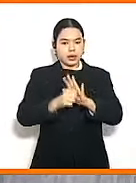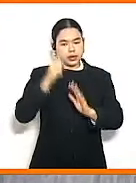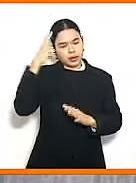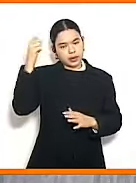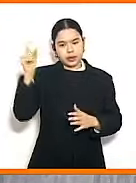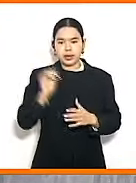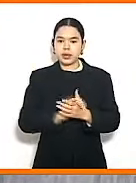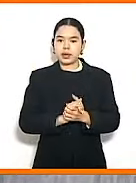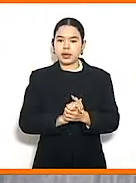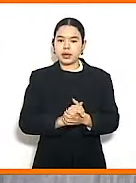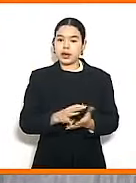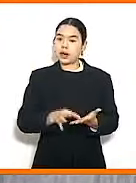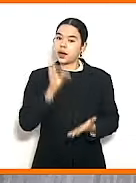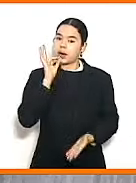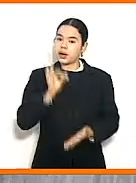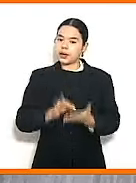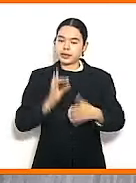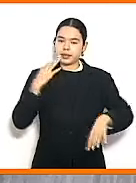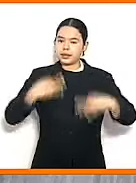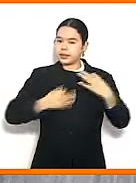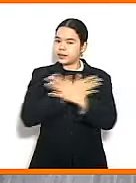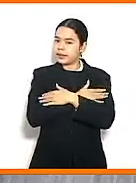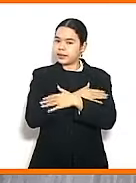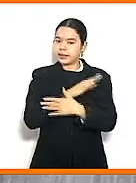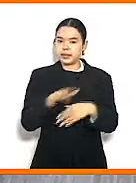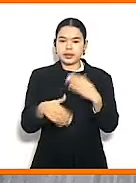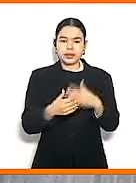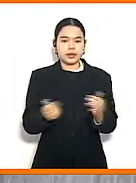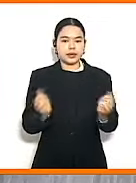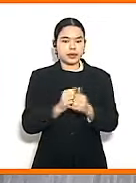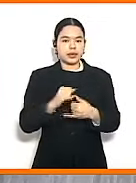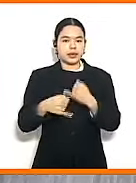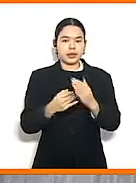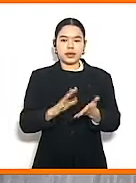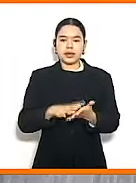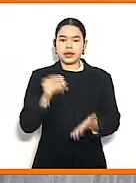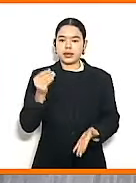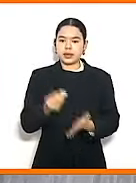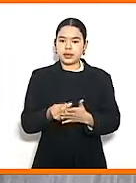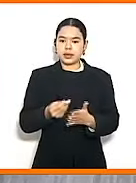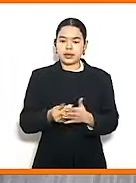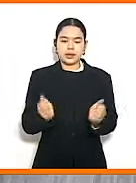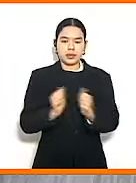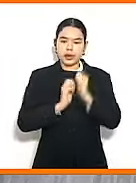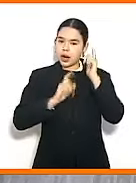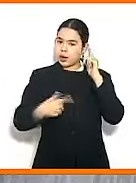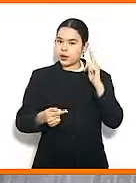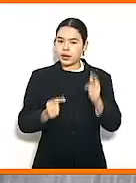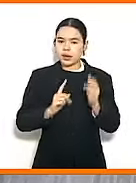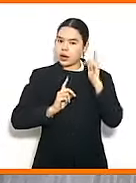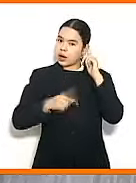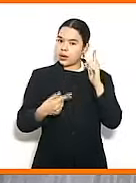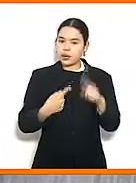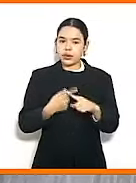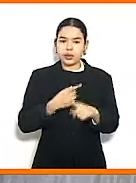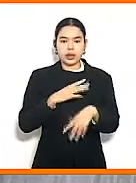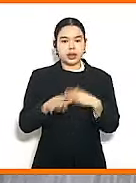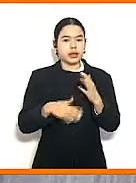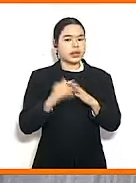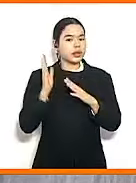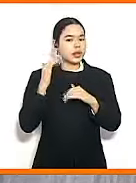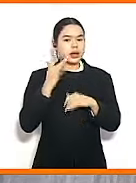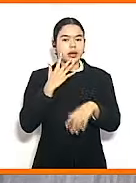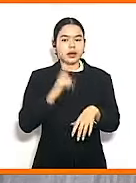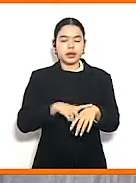de sueños café. Muchas felicidades. Es momento, jugadores, de pasar a multiplicar tu premio de Diaria con Multi X. Muchísima suerte